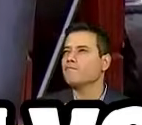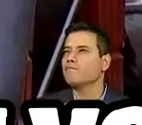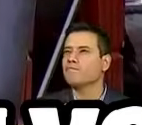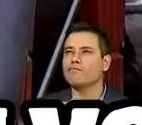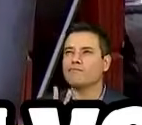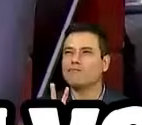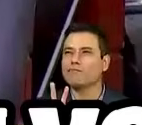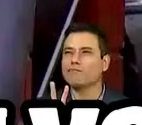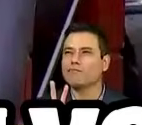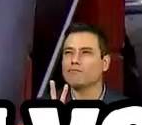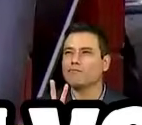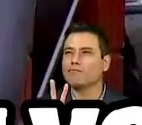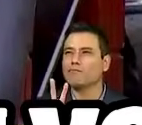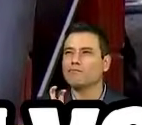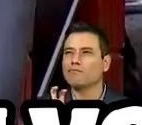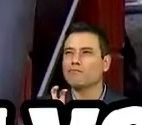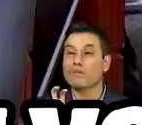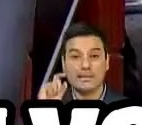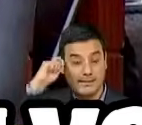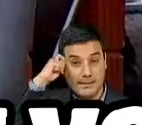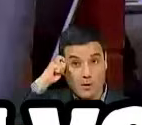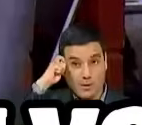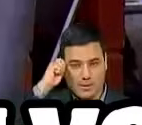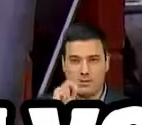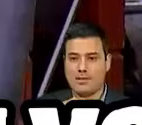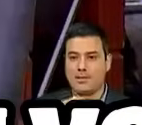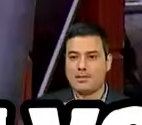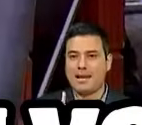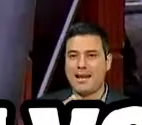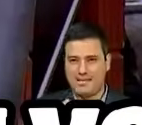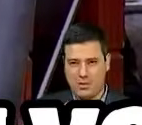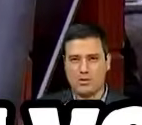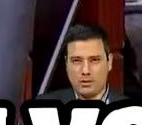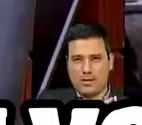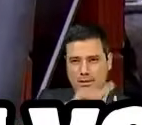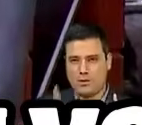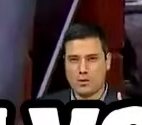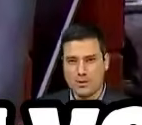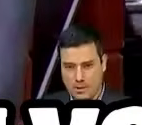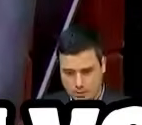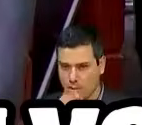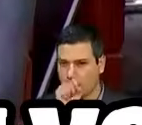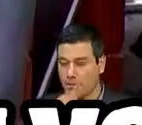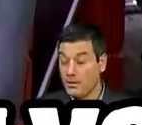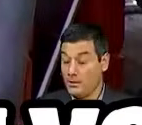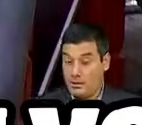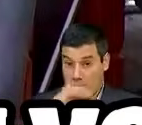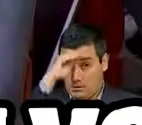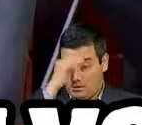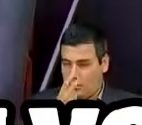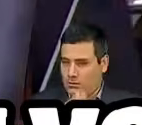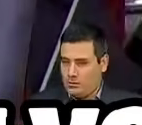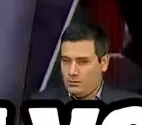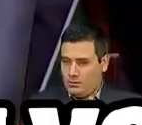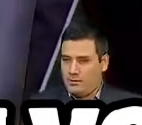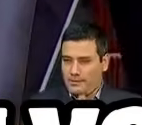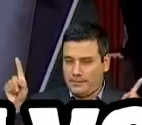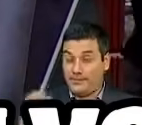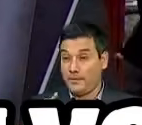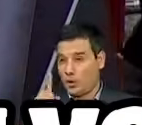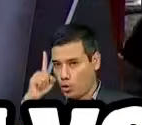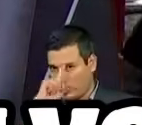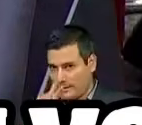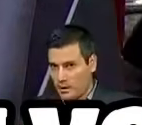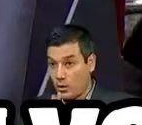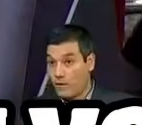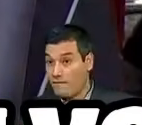los servidores de la Nación. Y creo que estamos hablando de dos cosas distintas. Yo no podría acompañar la propuesta del consejero